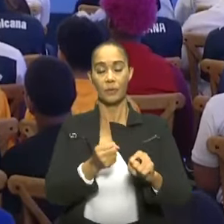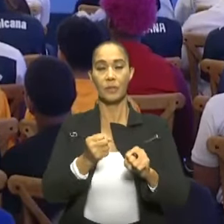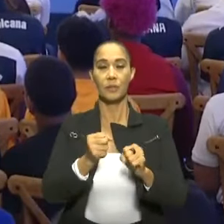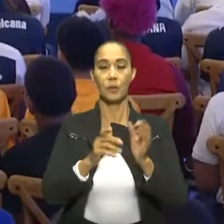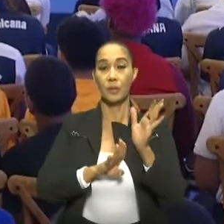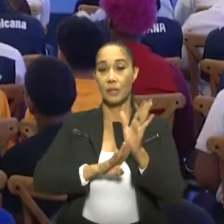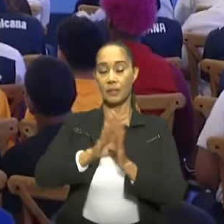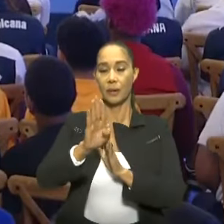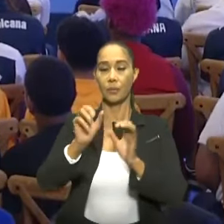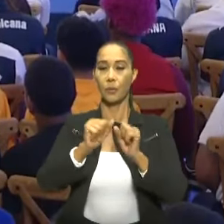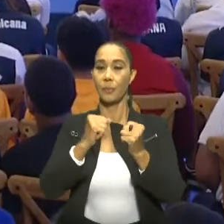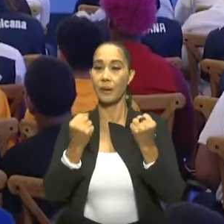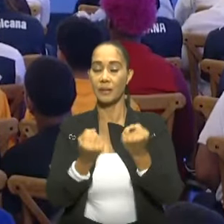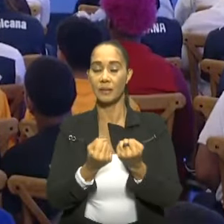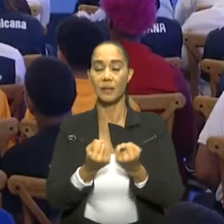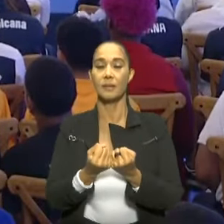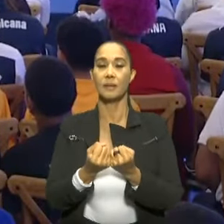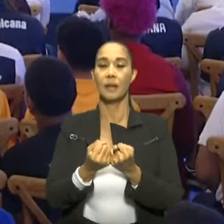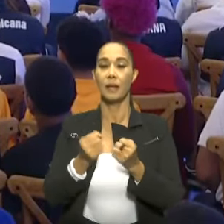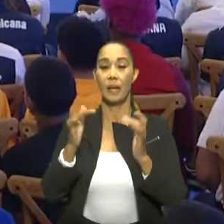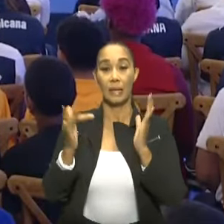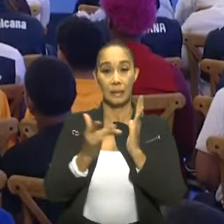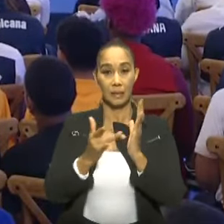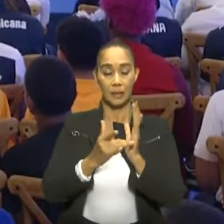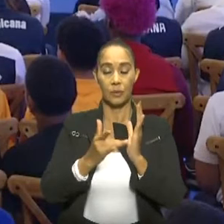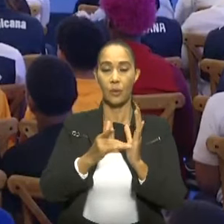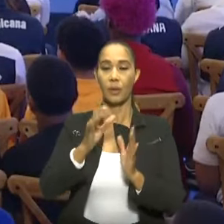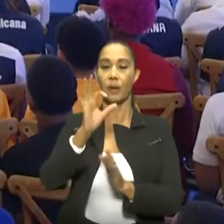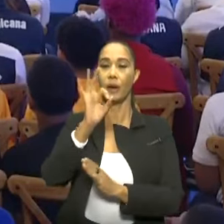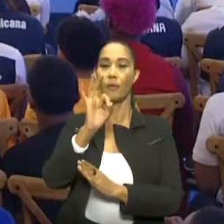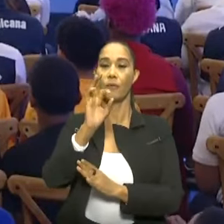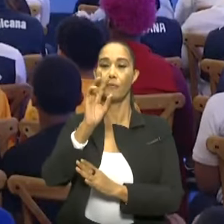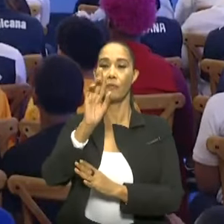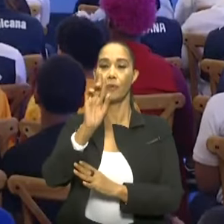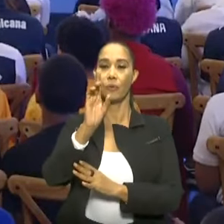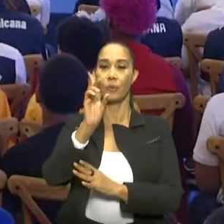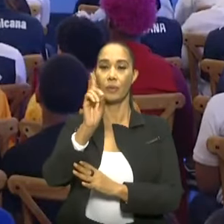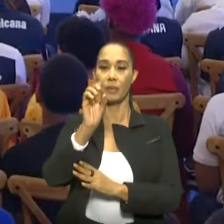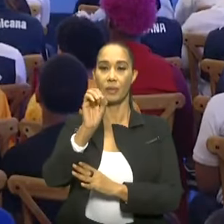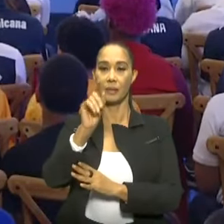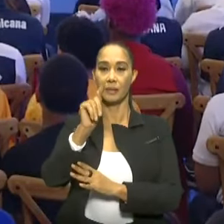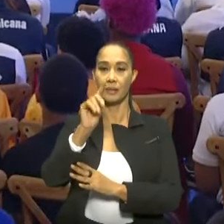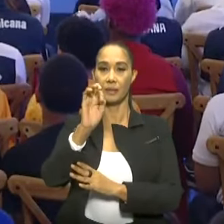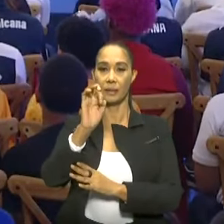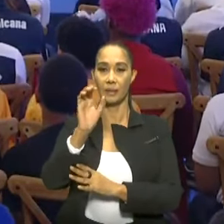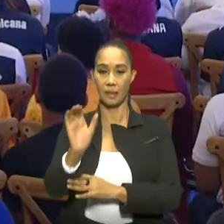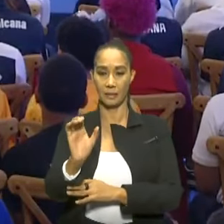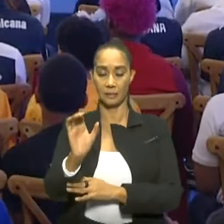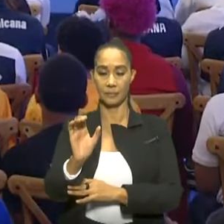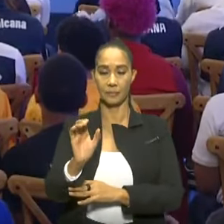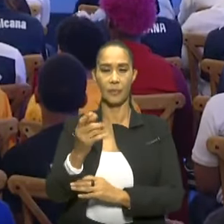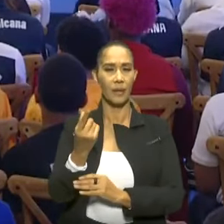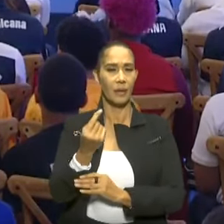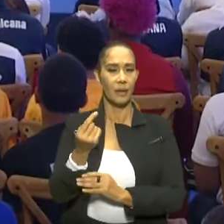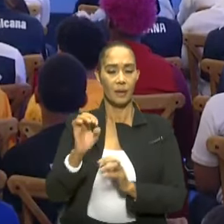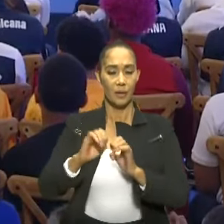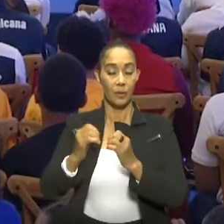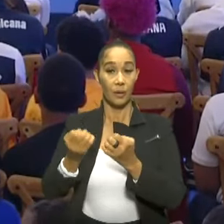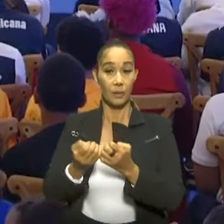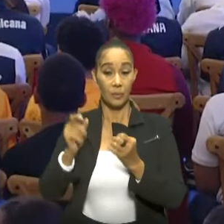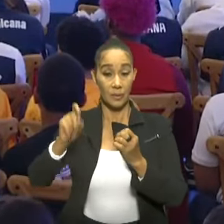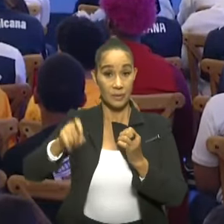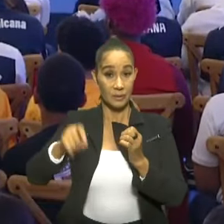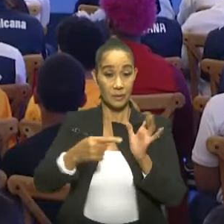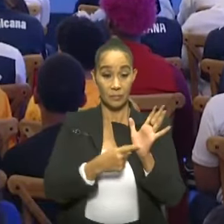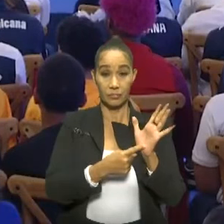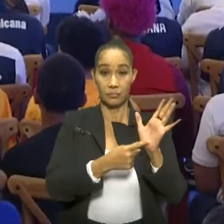Tecnología, Fundecitec. Los equipos deben demostrar en esta competencia que poseen los valores,